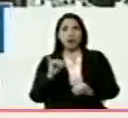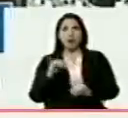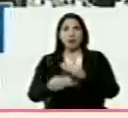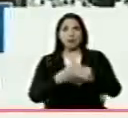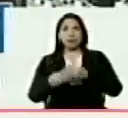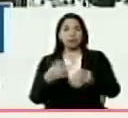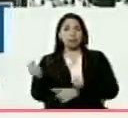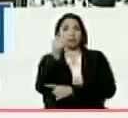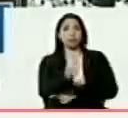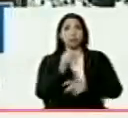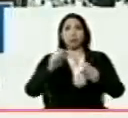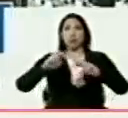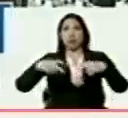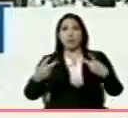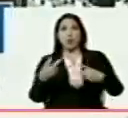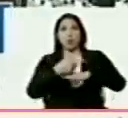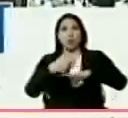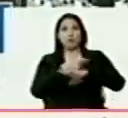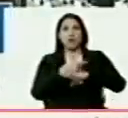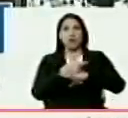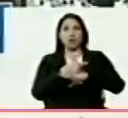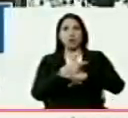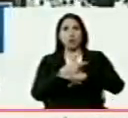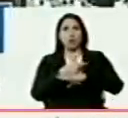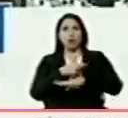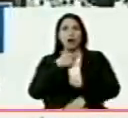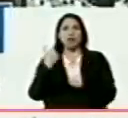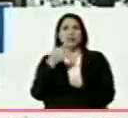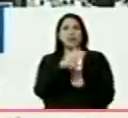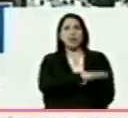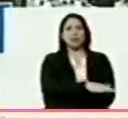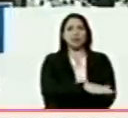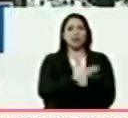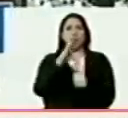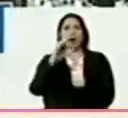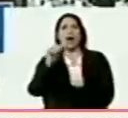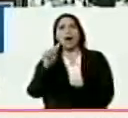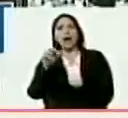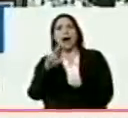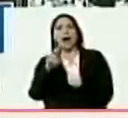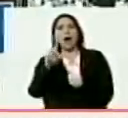instalado el gobierno asesino de Carlos Andrés Pérez.